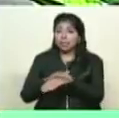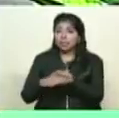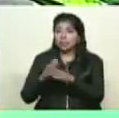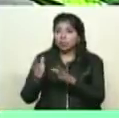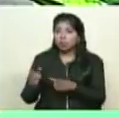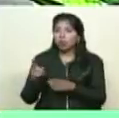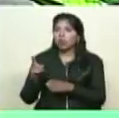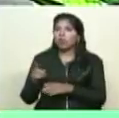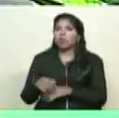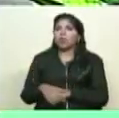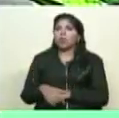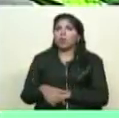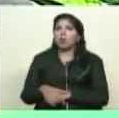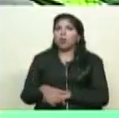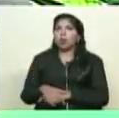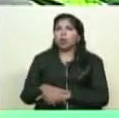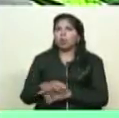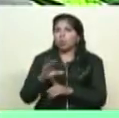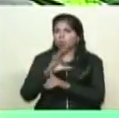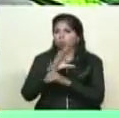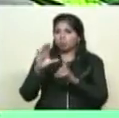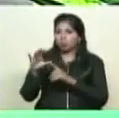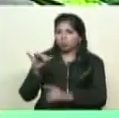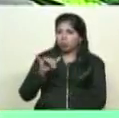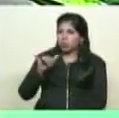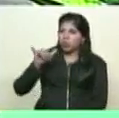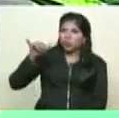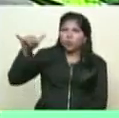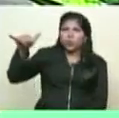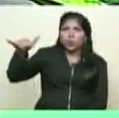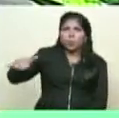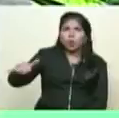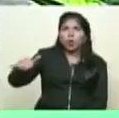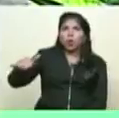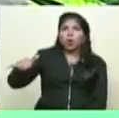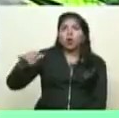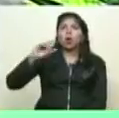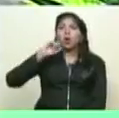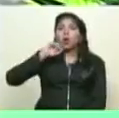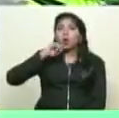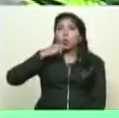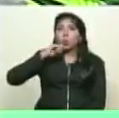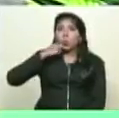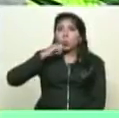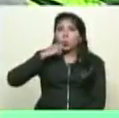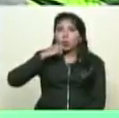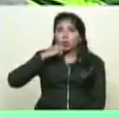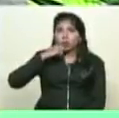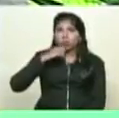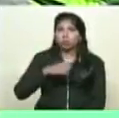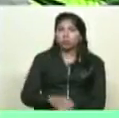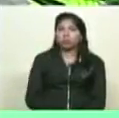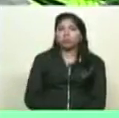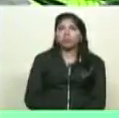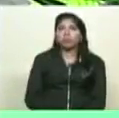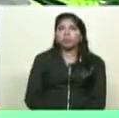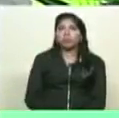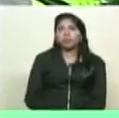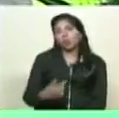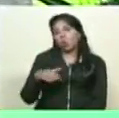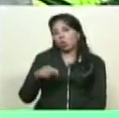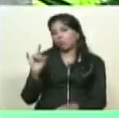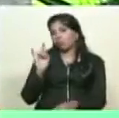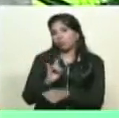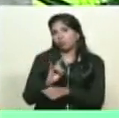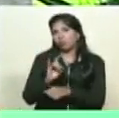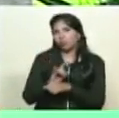a Moscú hoy. Por eso no está presente aquí, pero usted se encarga, querido general en jefe,